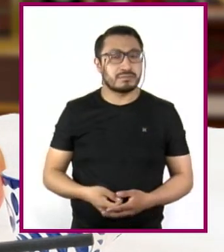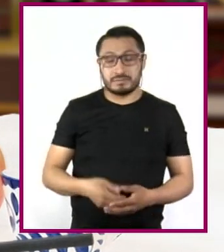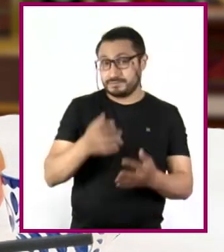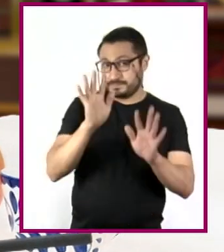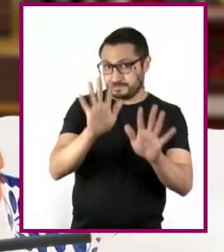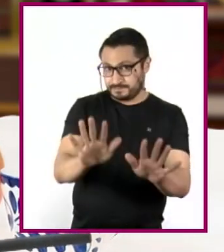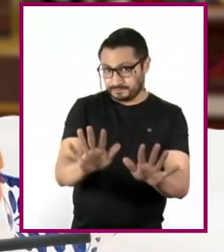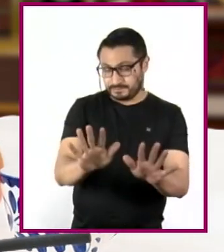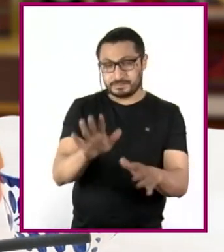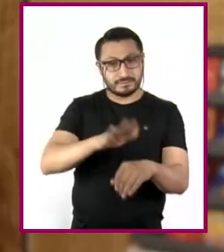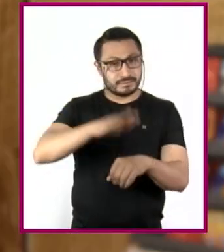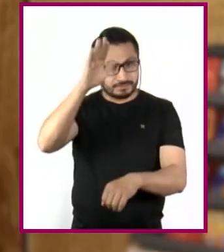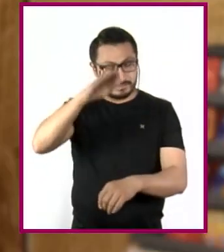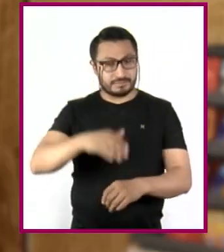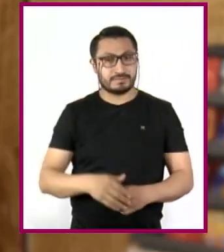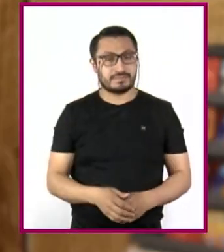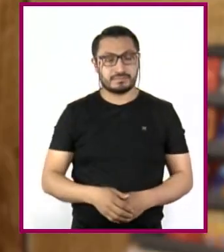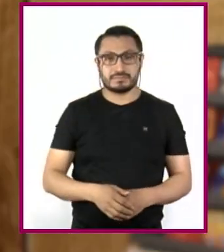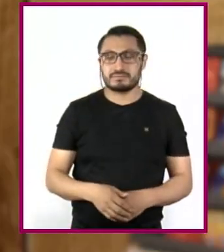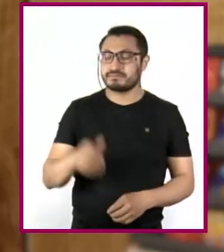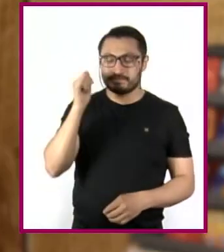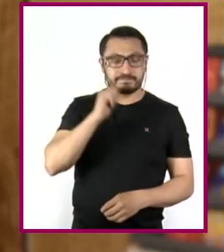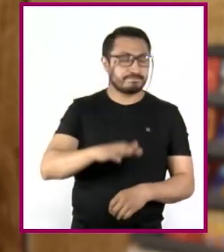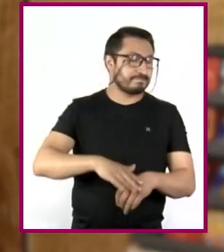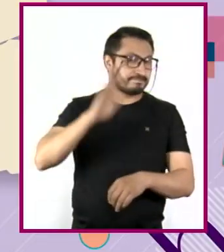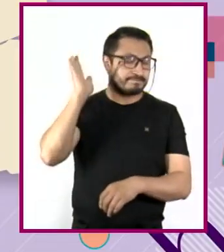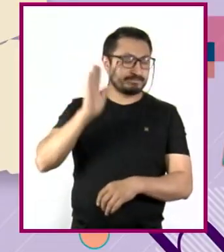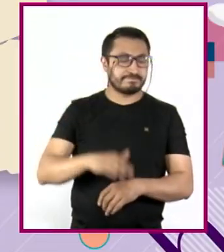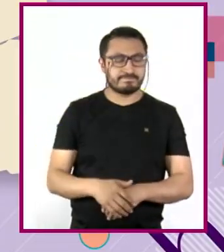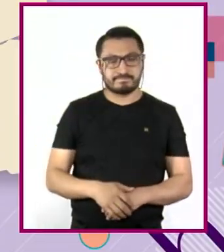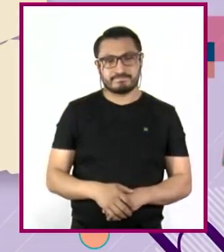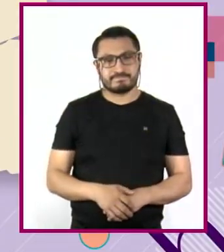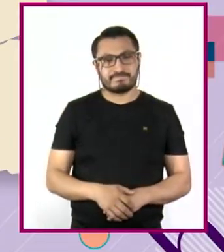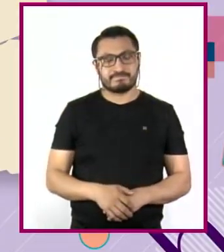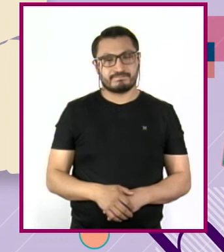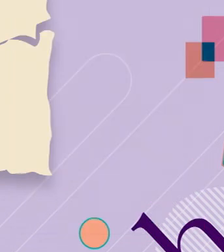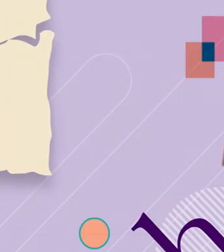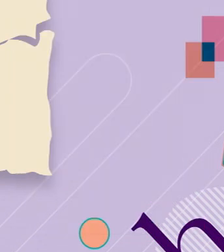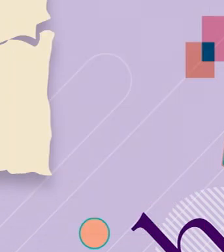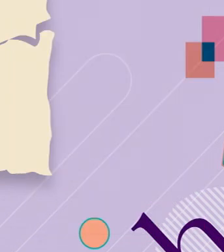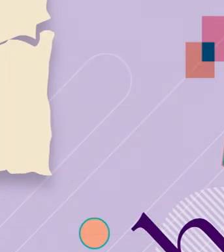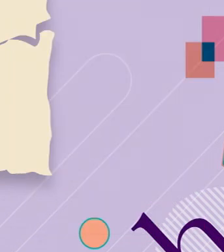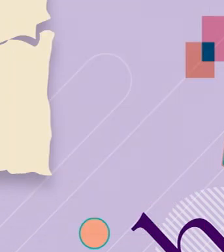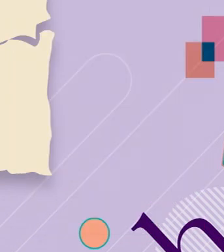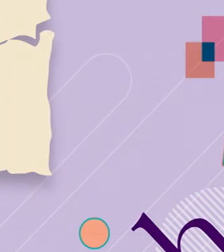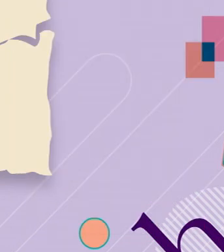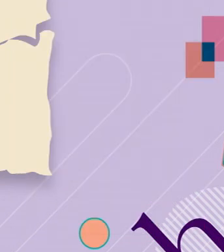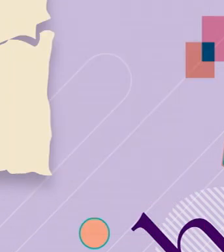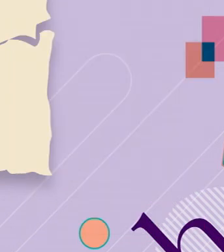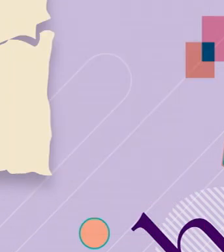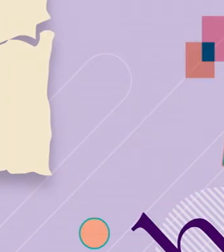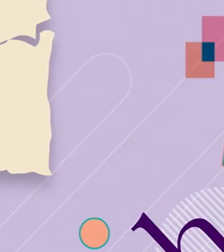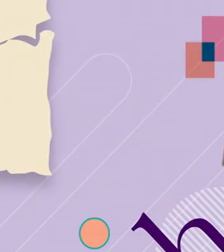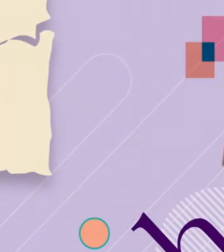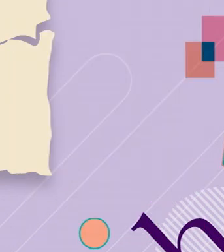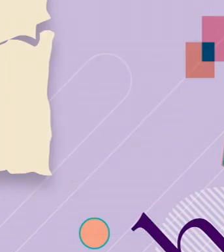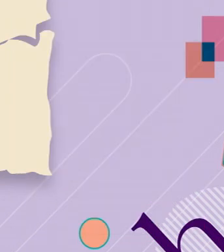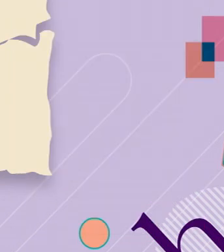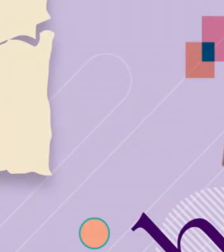Espera, hay más. ¡Ay, siempre hay más! Tienes una videollamada con tu réplica en la Tierra.